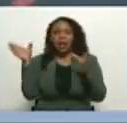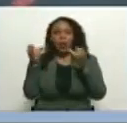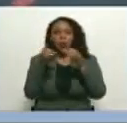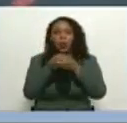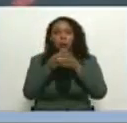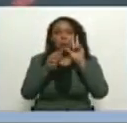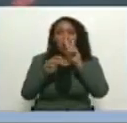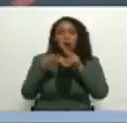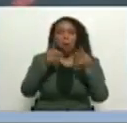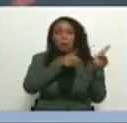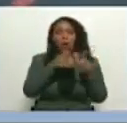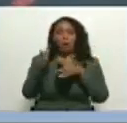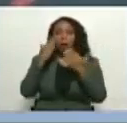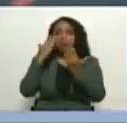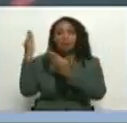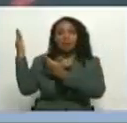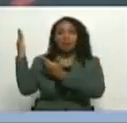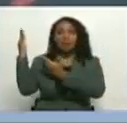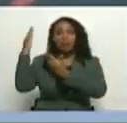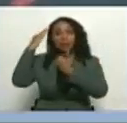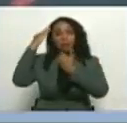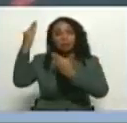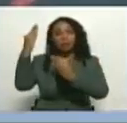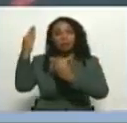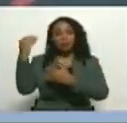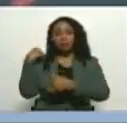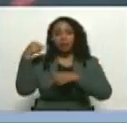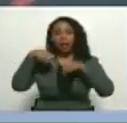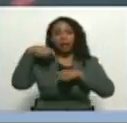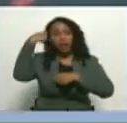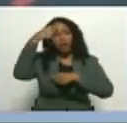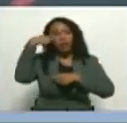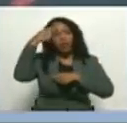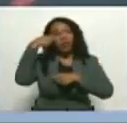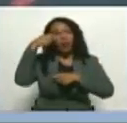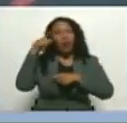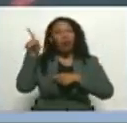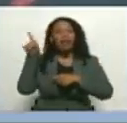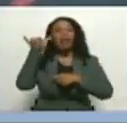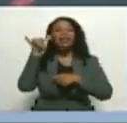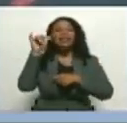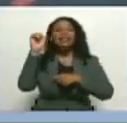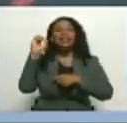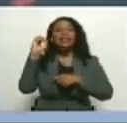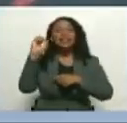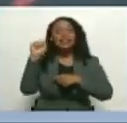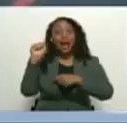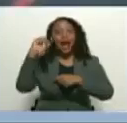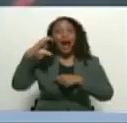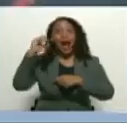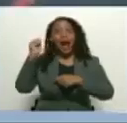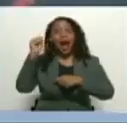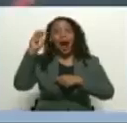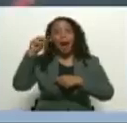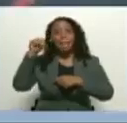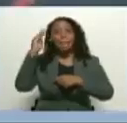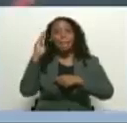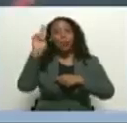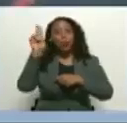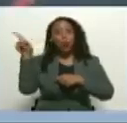programa. Saludos a Lara. Me dice que este video es en el Parque Yacambú. Así es. Esto es correcto. Ah, estado Lara. Qué cosa